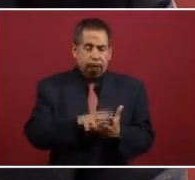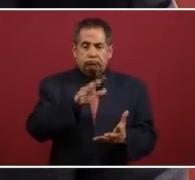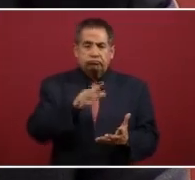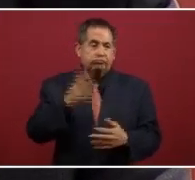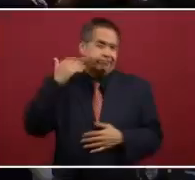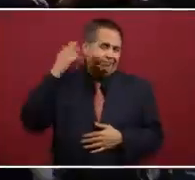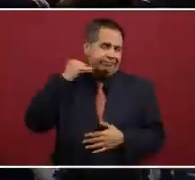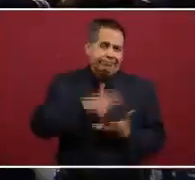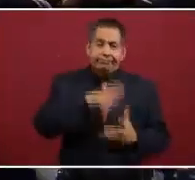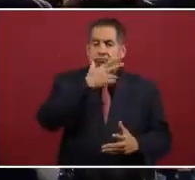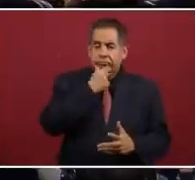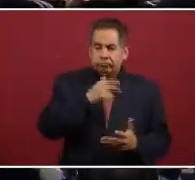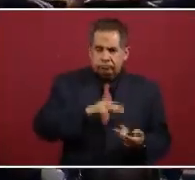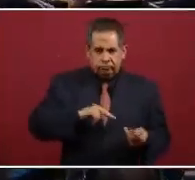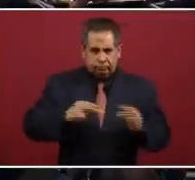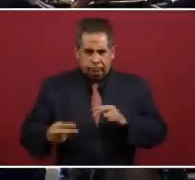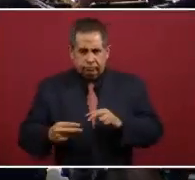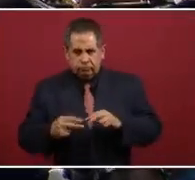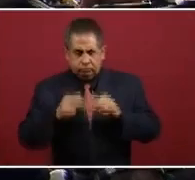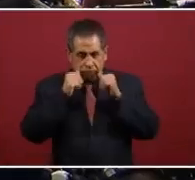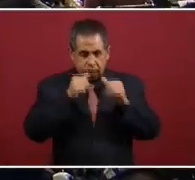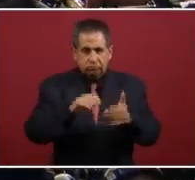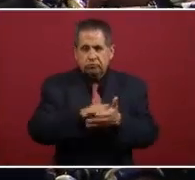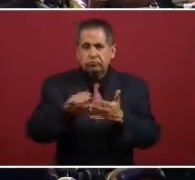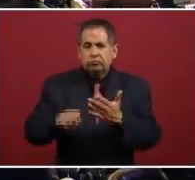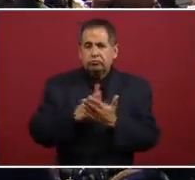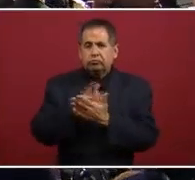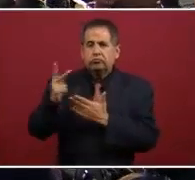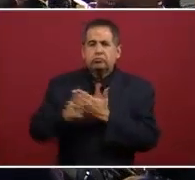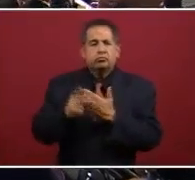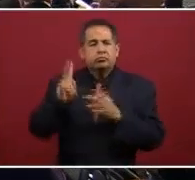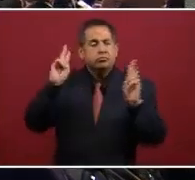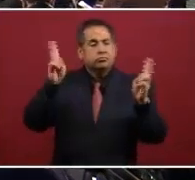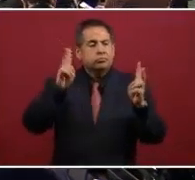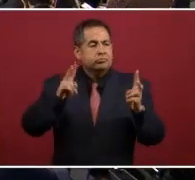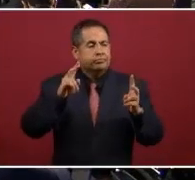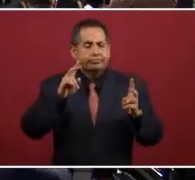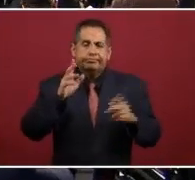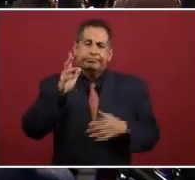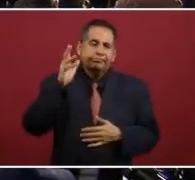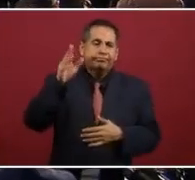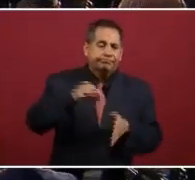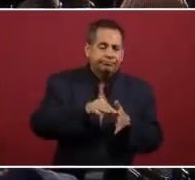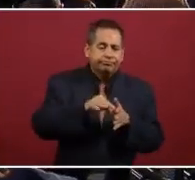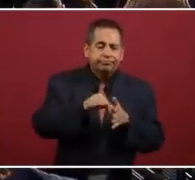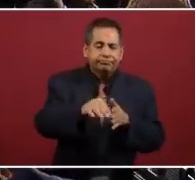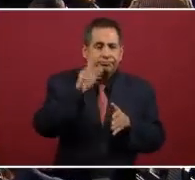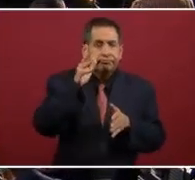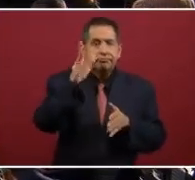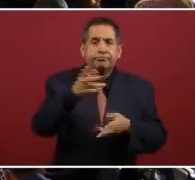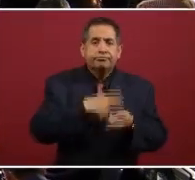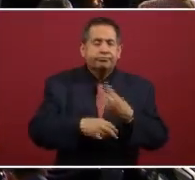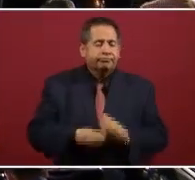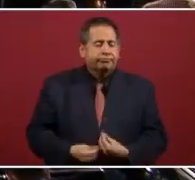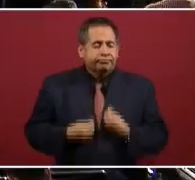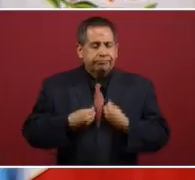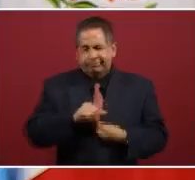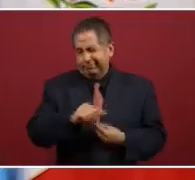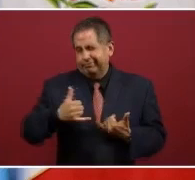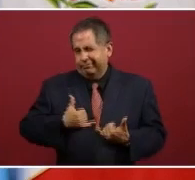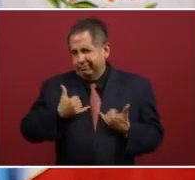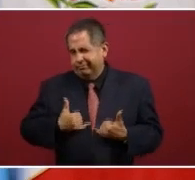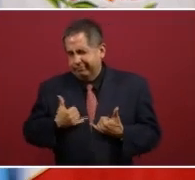los hombres. El caso del programa Sembrando Vida, que es